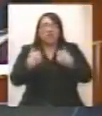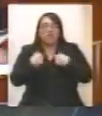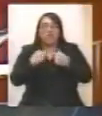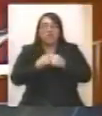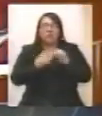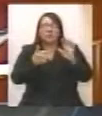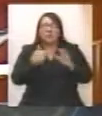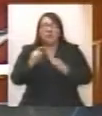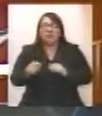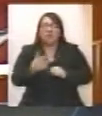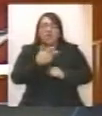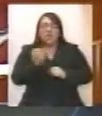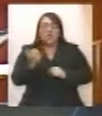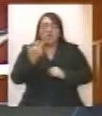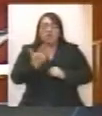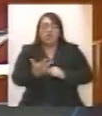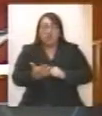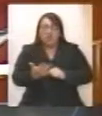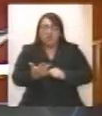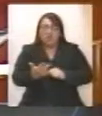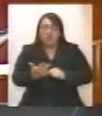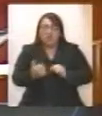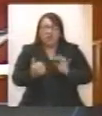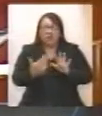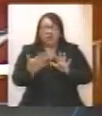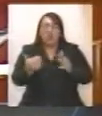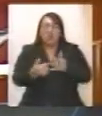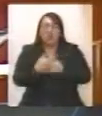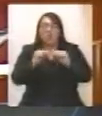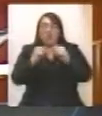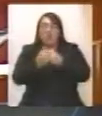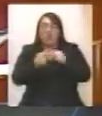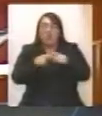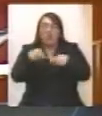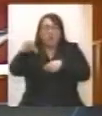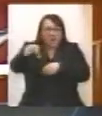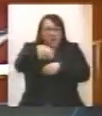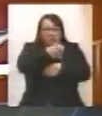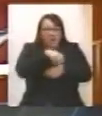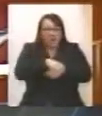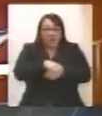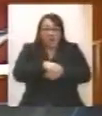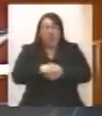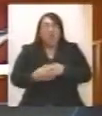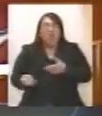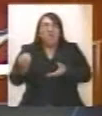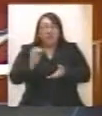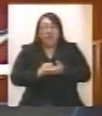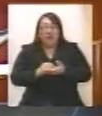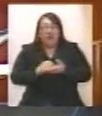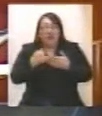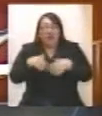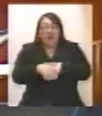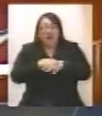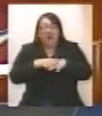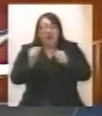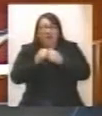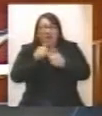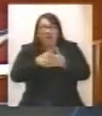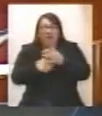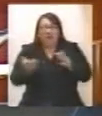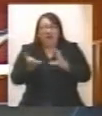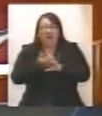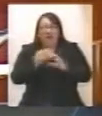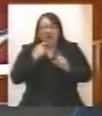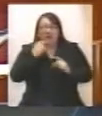con 6.336 nuevas unidades de albergue. Adicionalmente, se elaborará el expediente